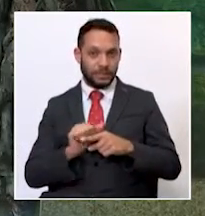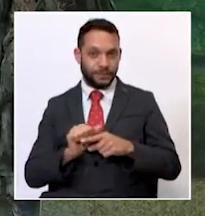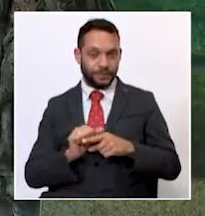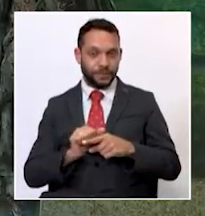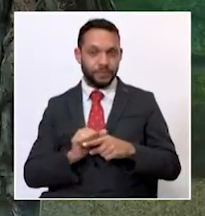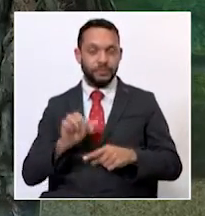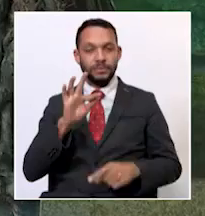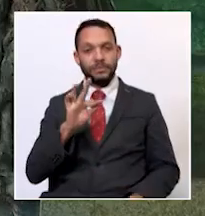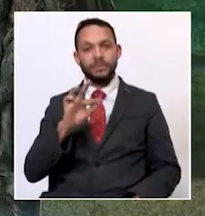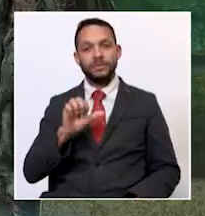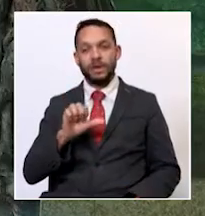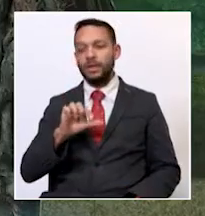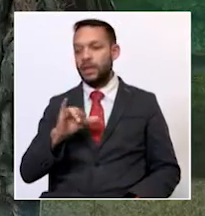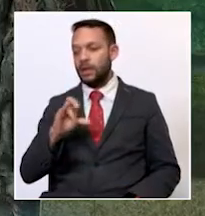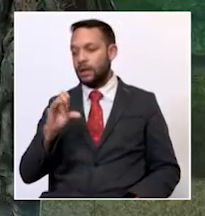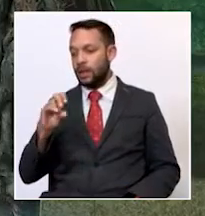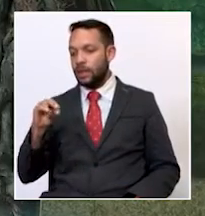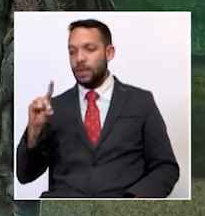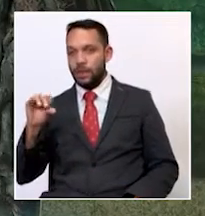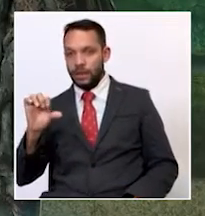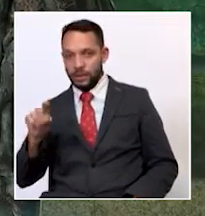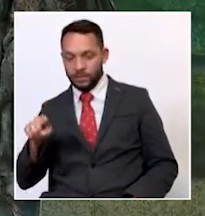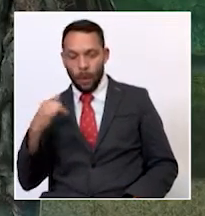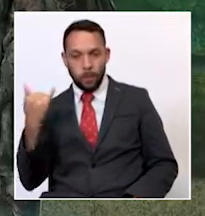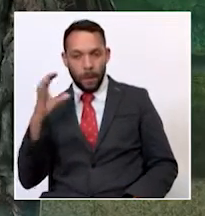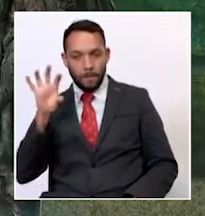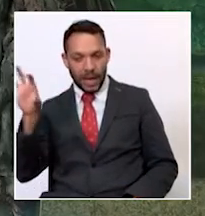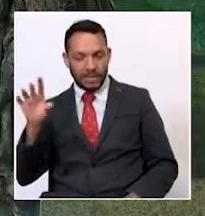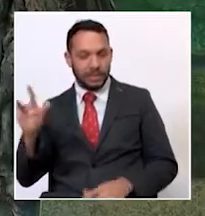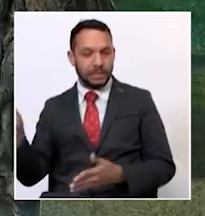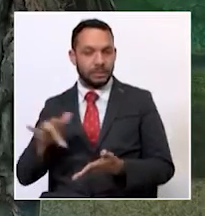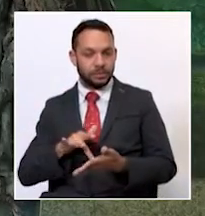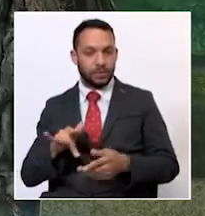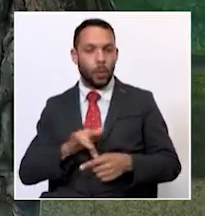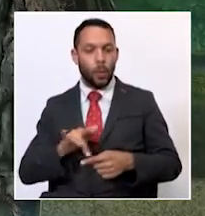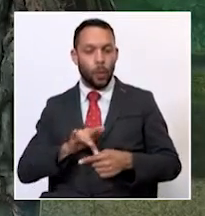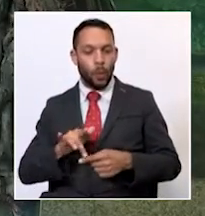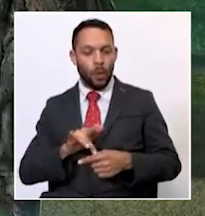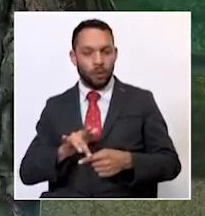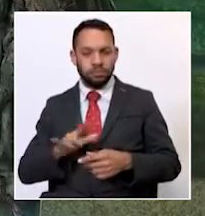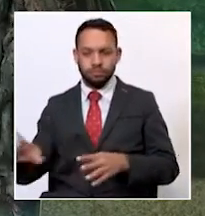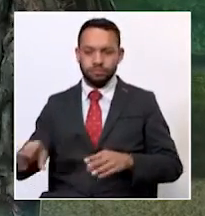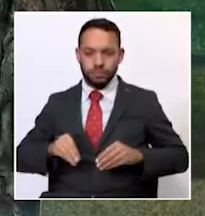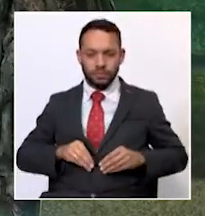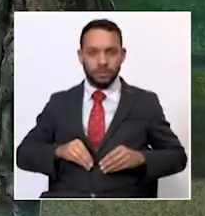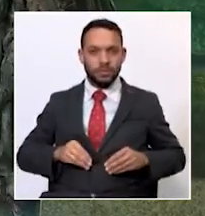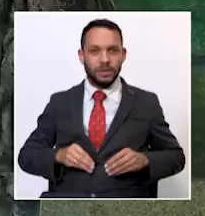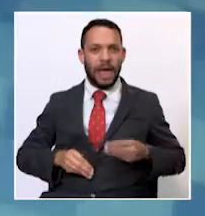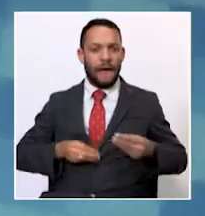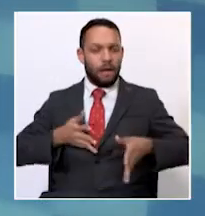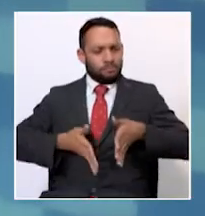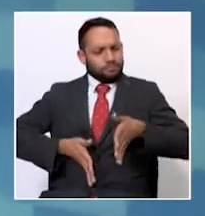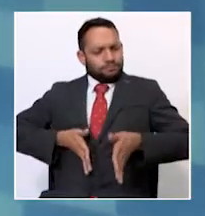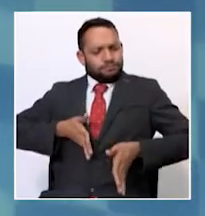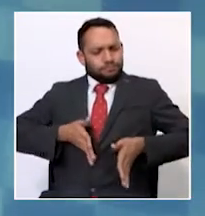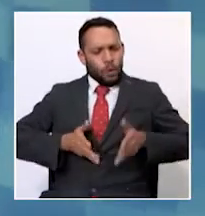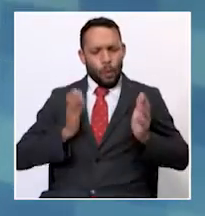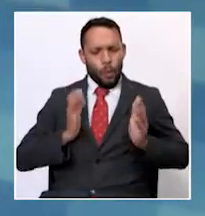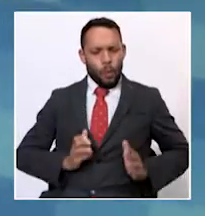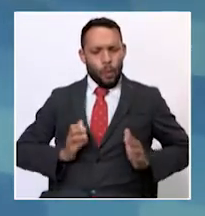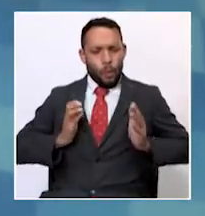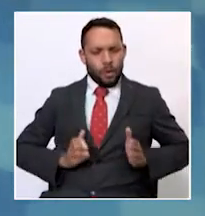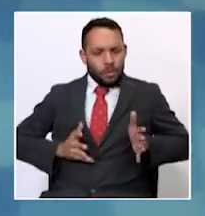de acupuntura que pueden ser usados mientras el paciente flota. Los movimientos van generando una armonía